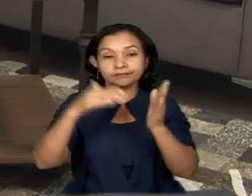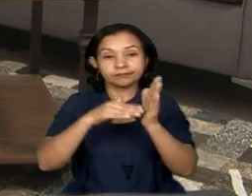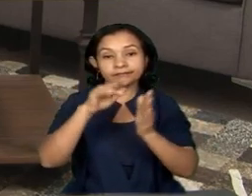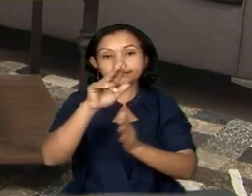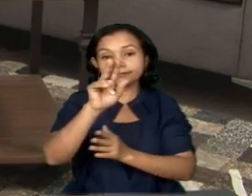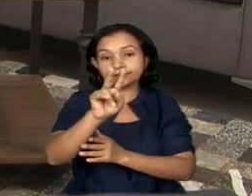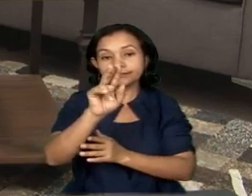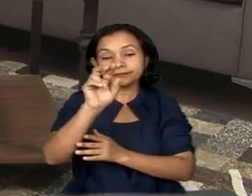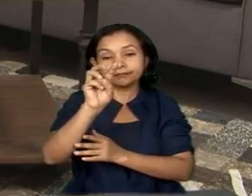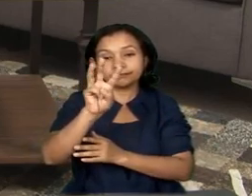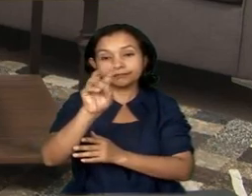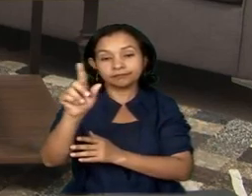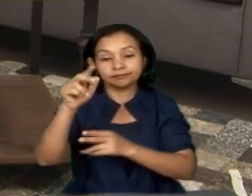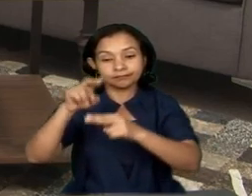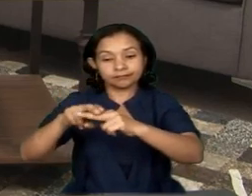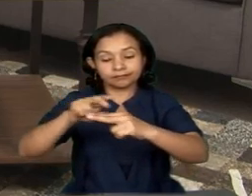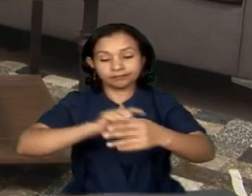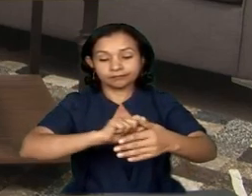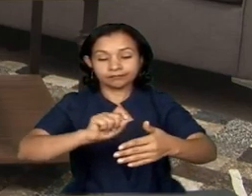89.231 pupitres,